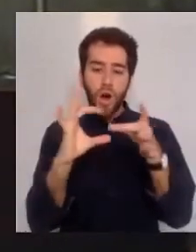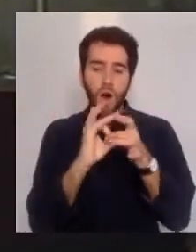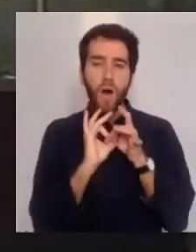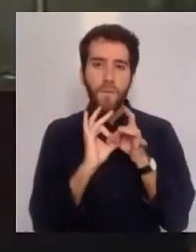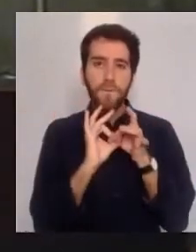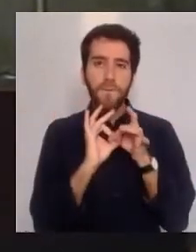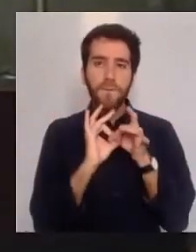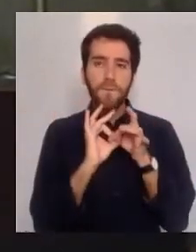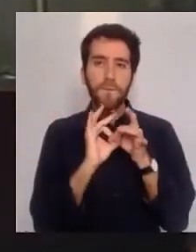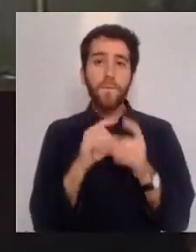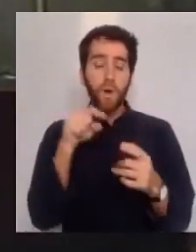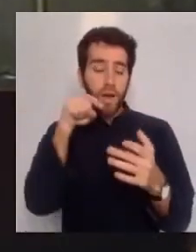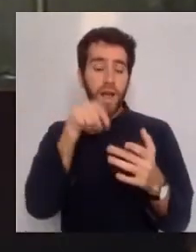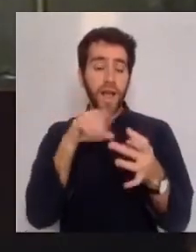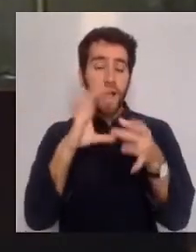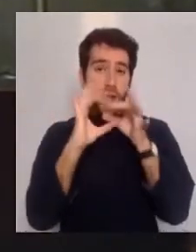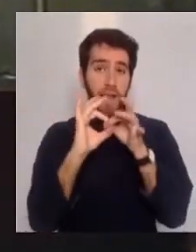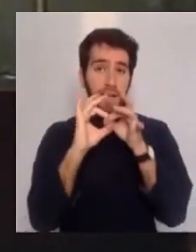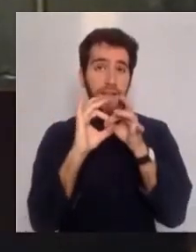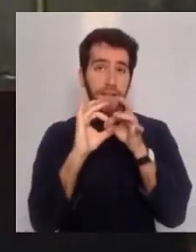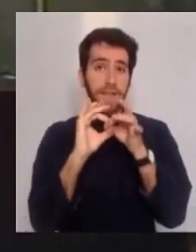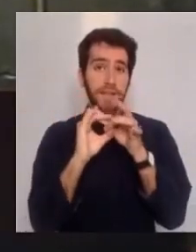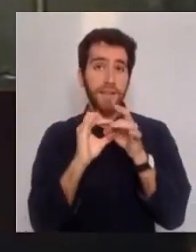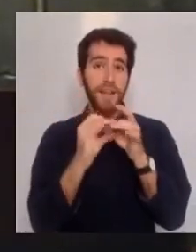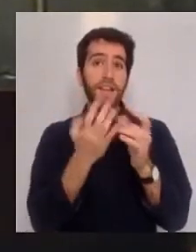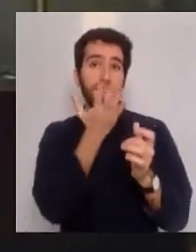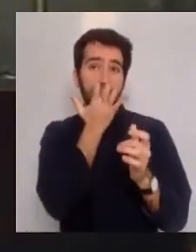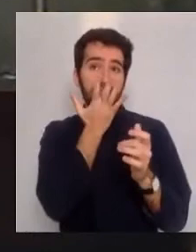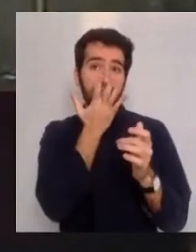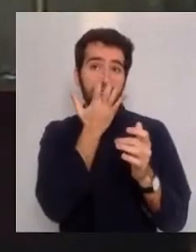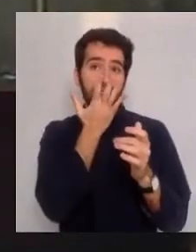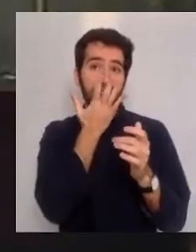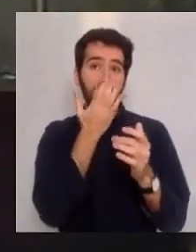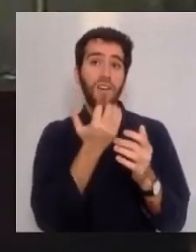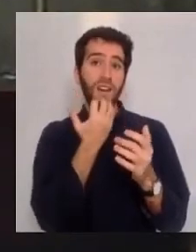Señor. La división no, la unión sí.